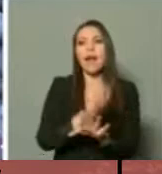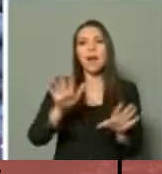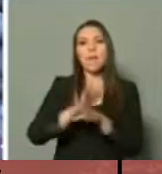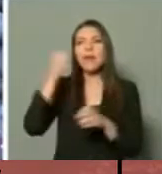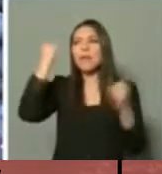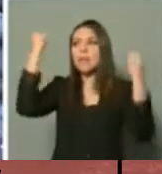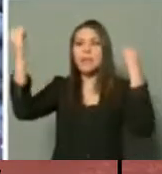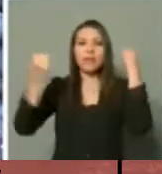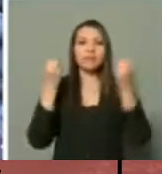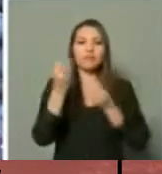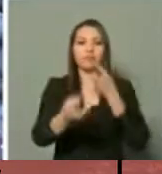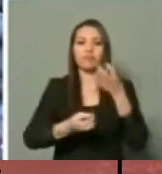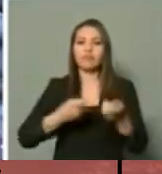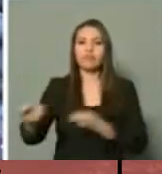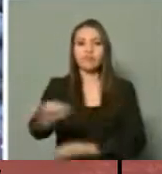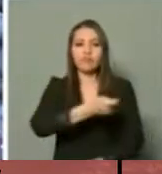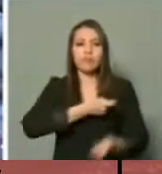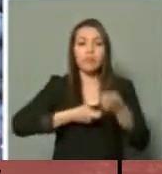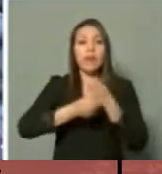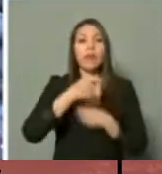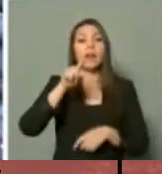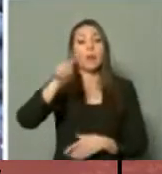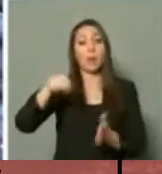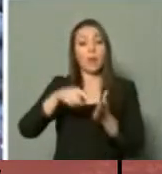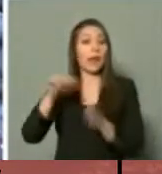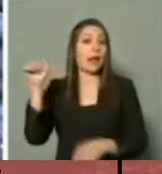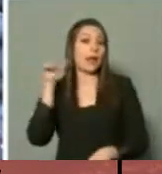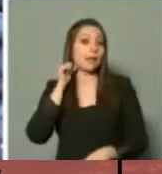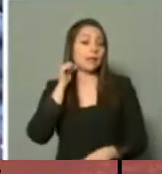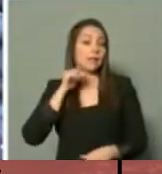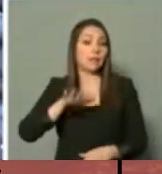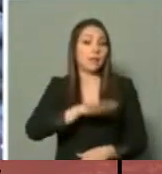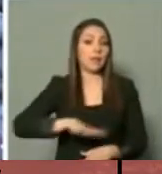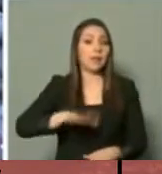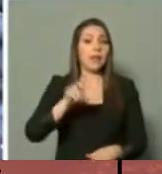vez. En Azcapotzalco, en el Distrito 3, hay un pasado